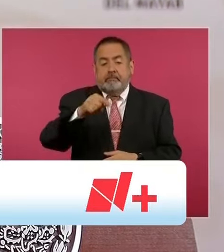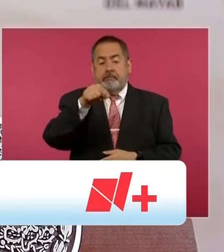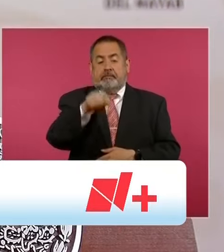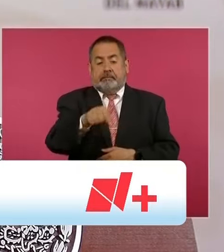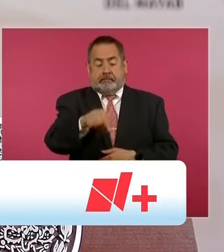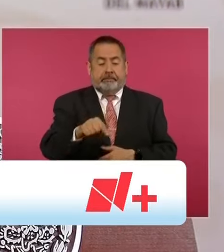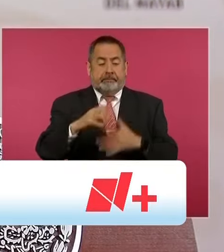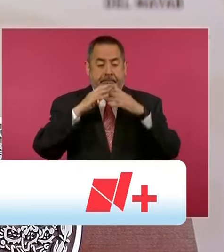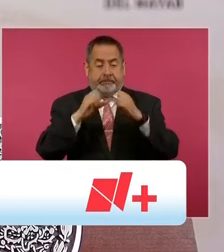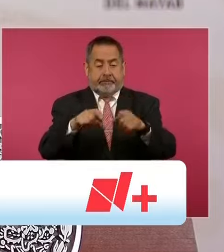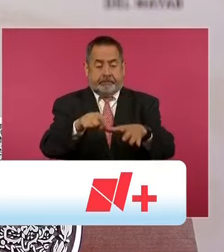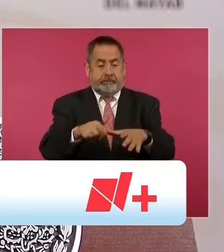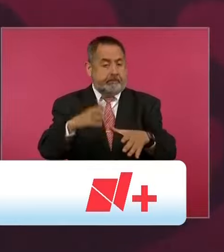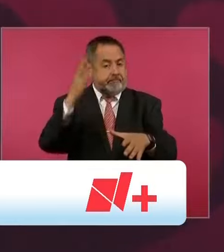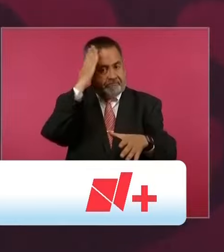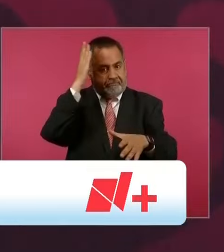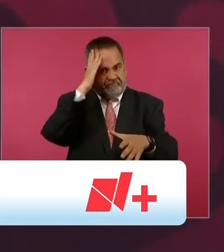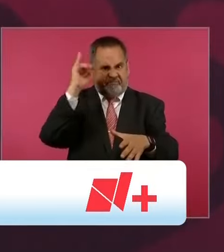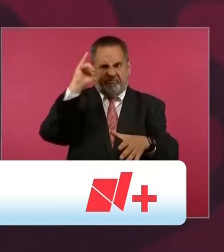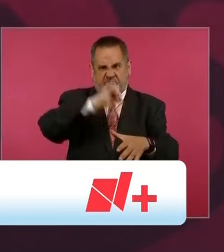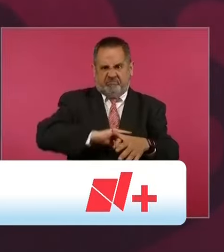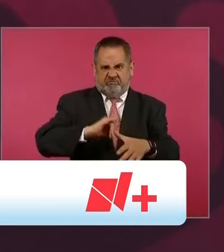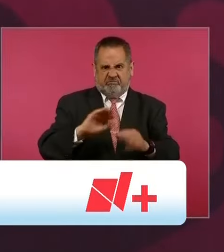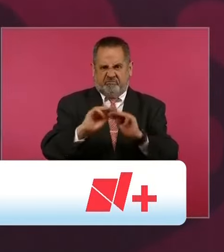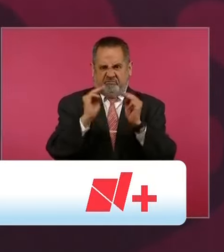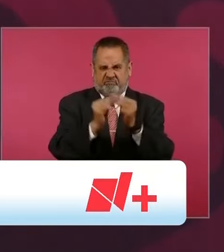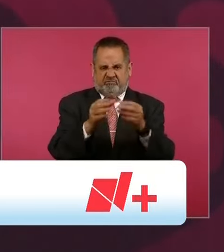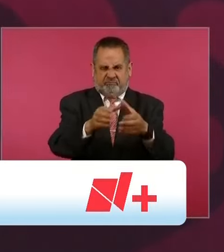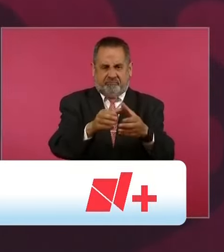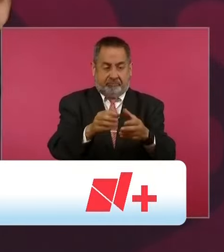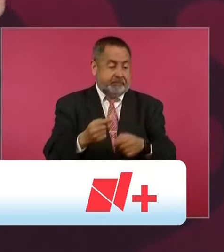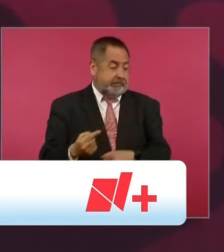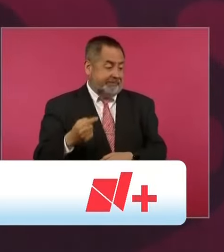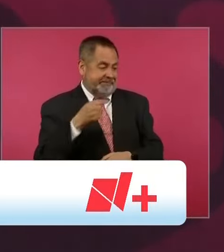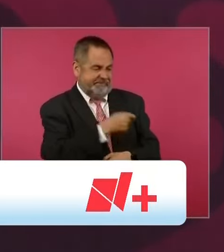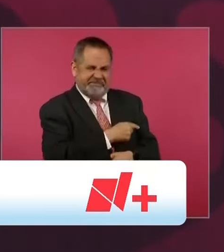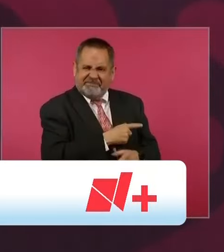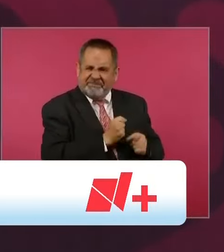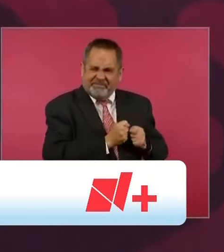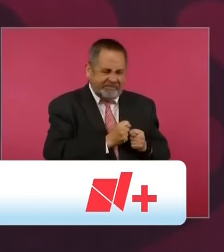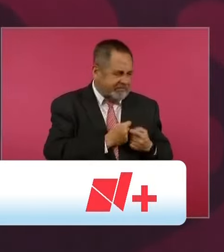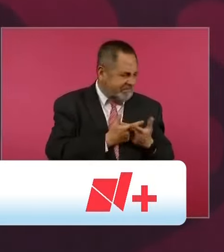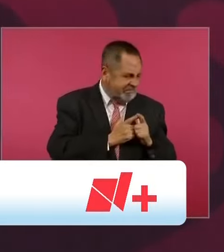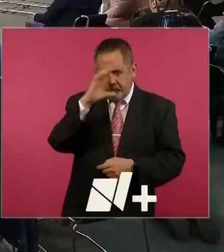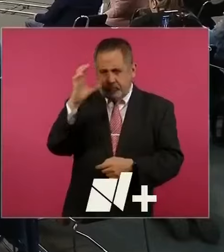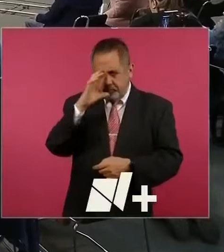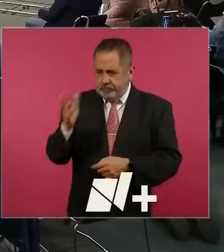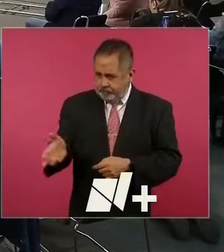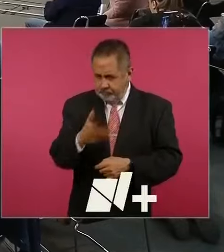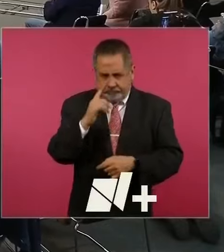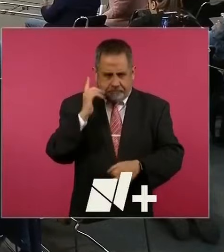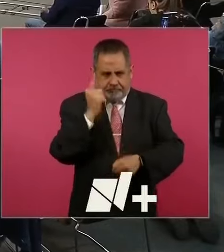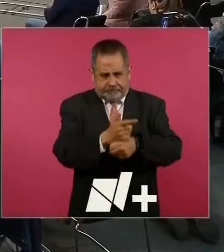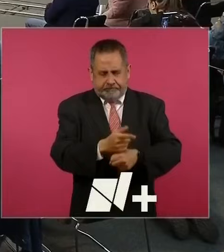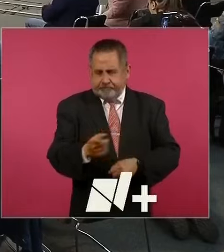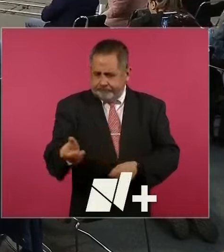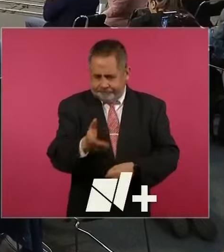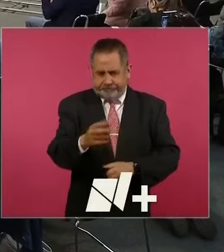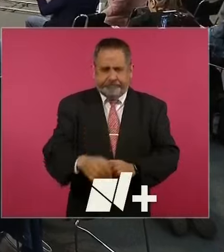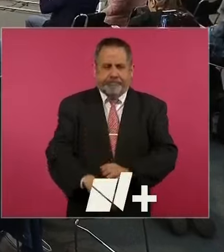de un un jefe de un grupo y se confrontaron y